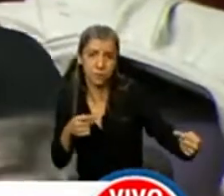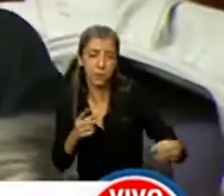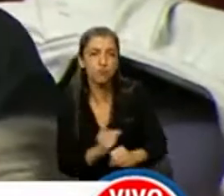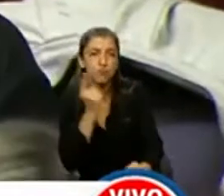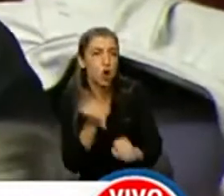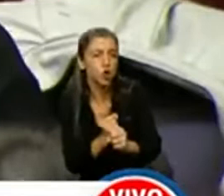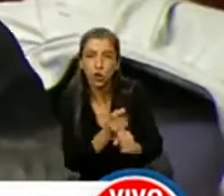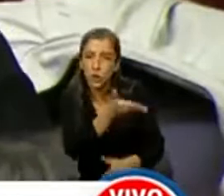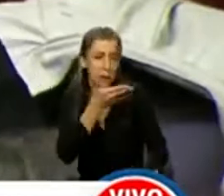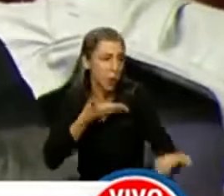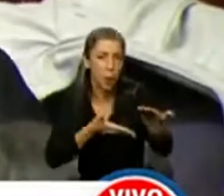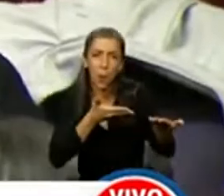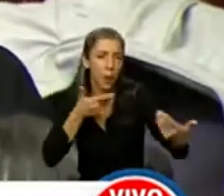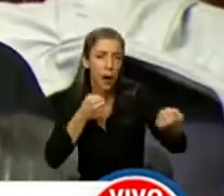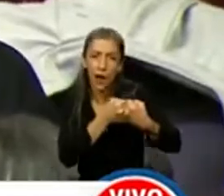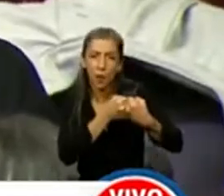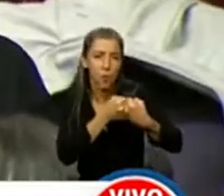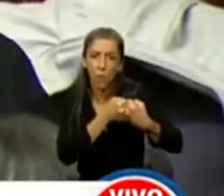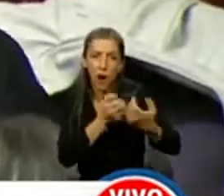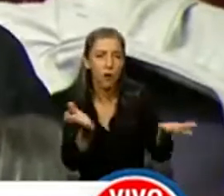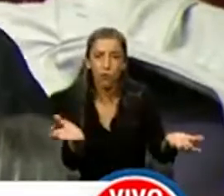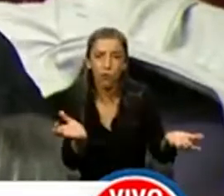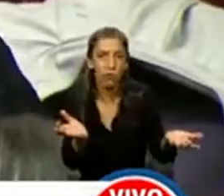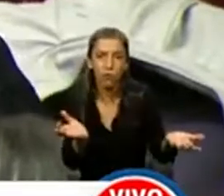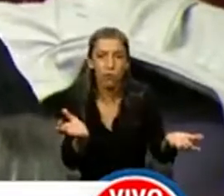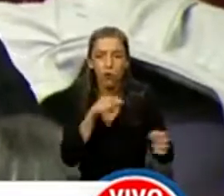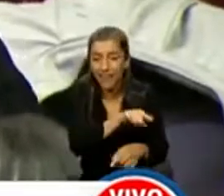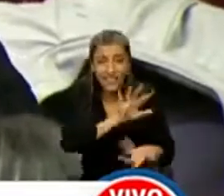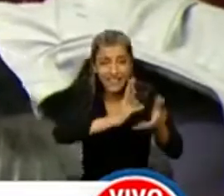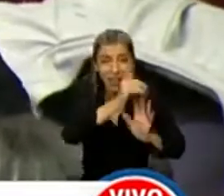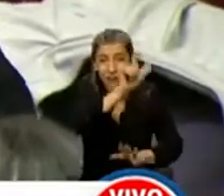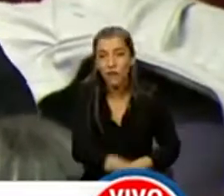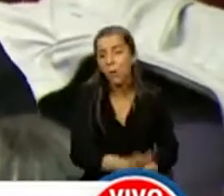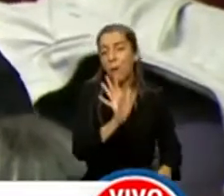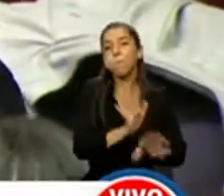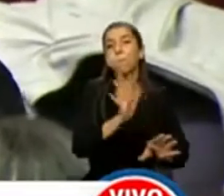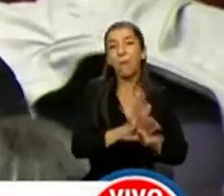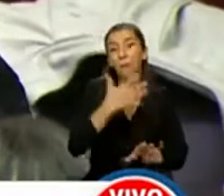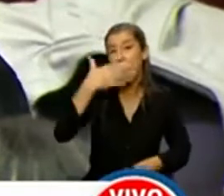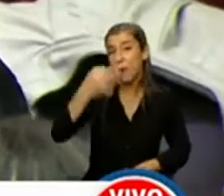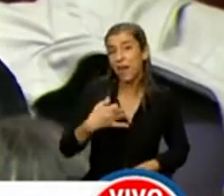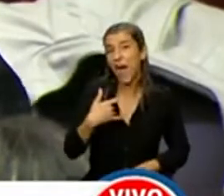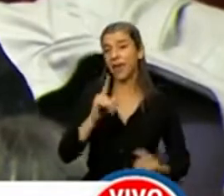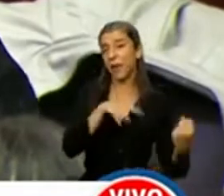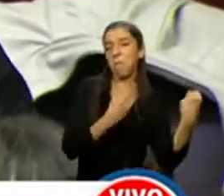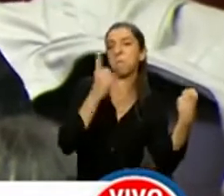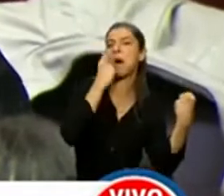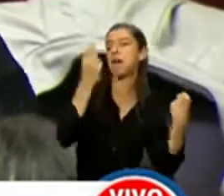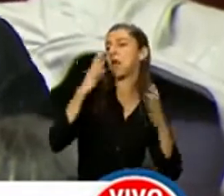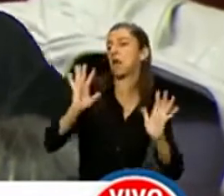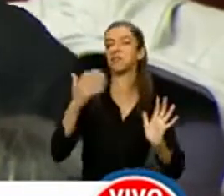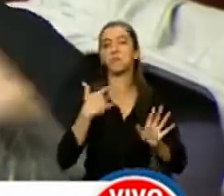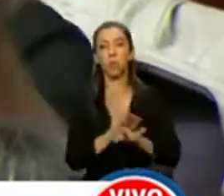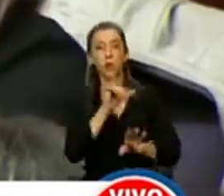sé, libertarios, como quieran llamarse. Pero esas expresiones de macho de Twitter, la verdad es que me tienen bastante